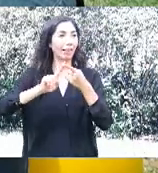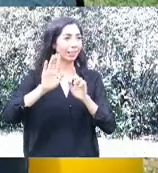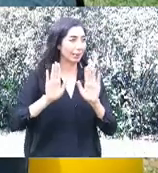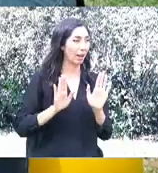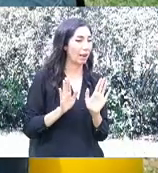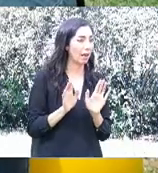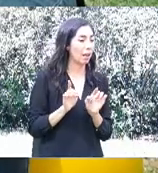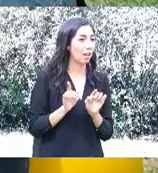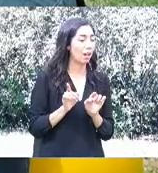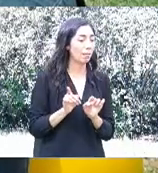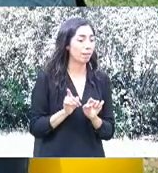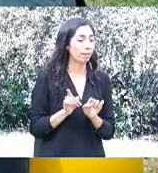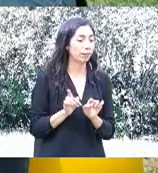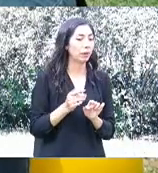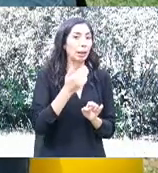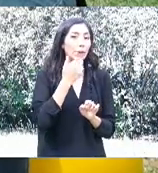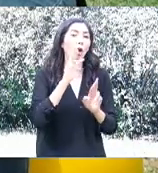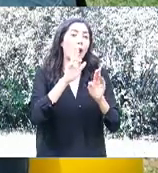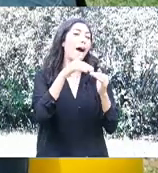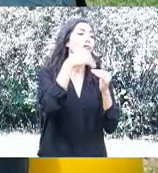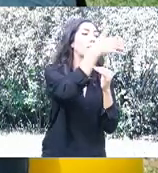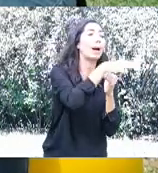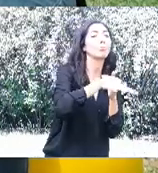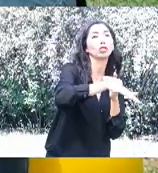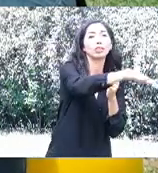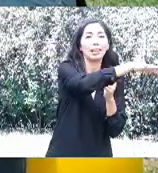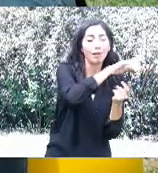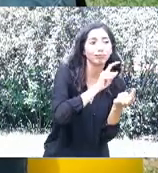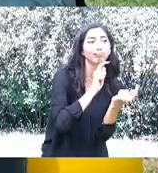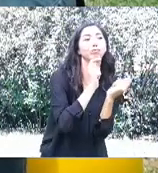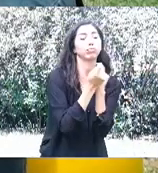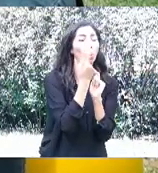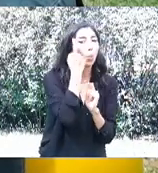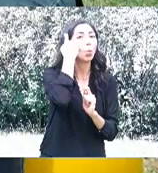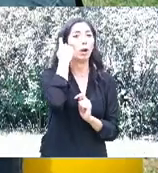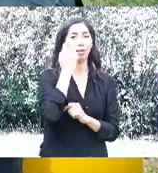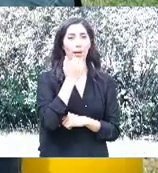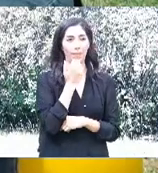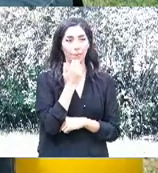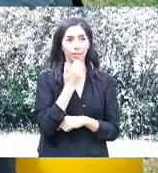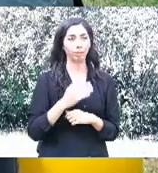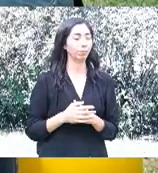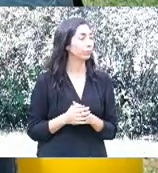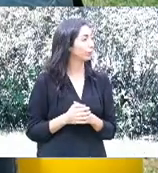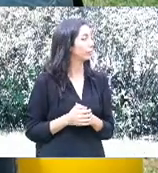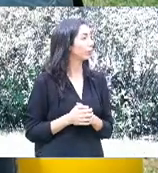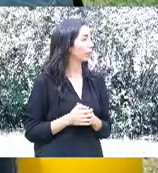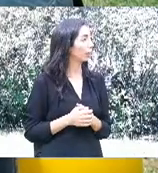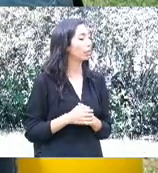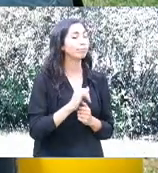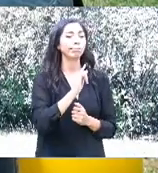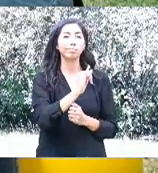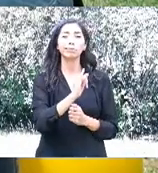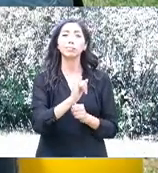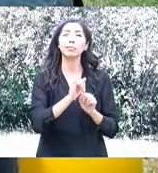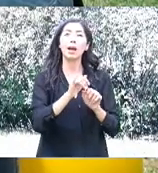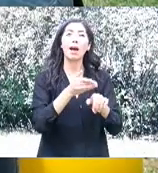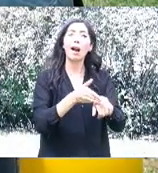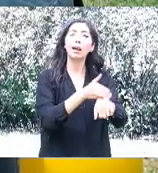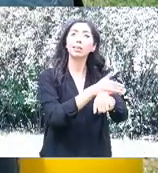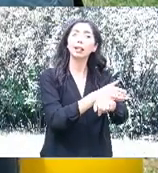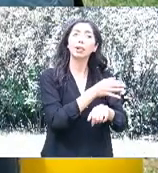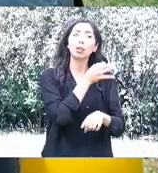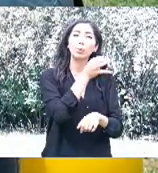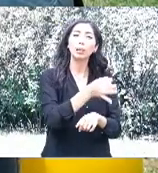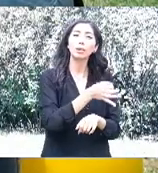eh en la sociedad afuera de los museos cierto entonces ahí va como el espíritu se relaciona bastante con lo lo que estaban comentando